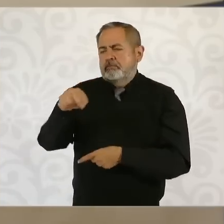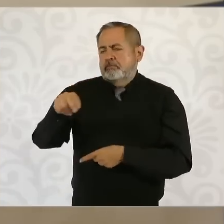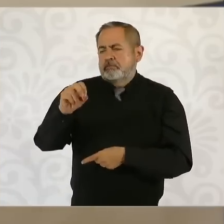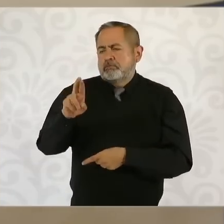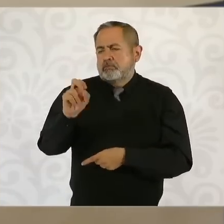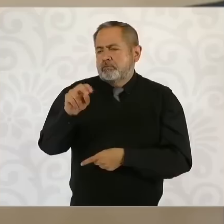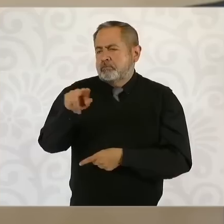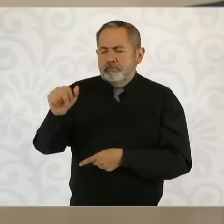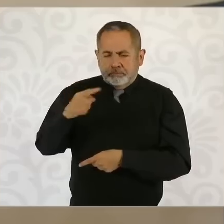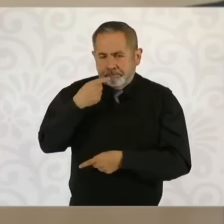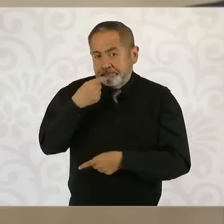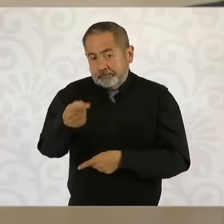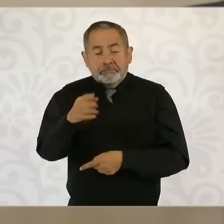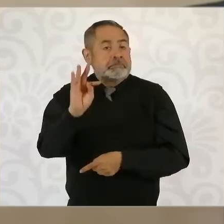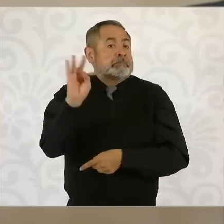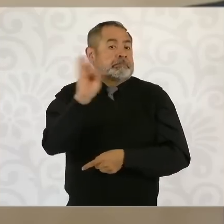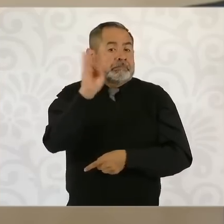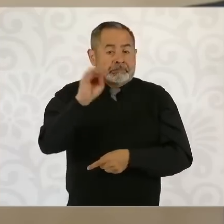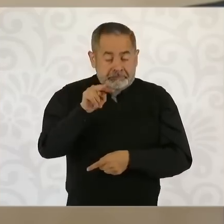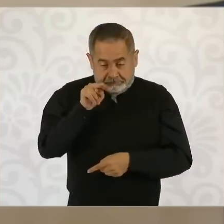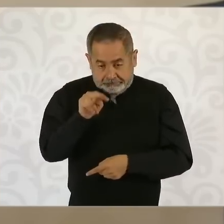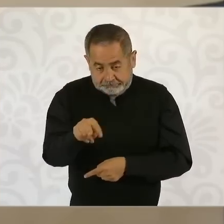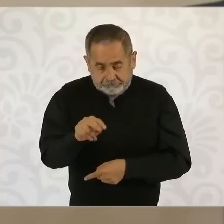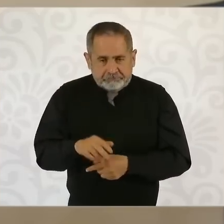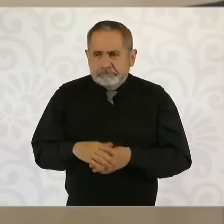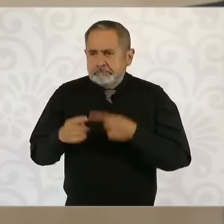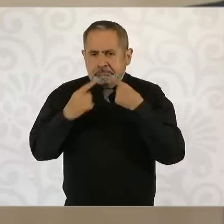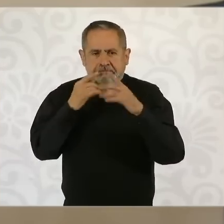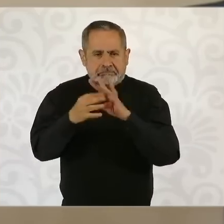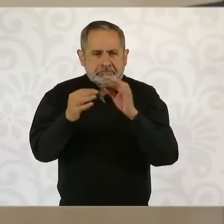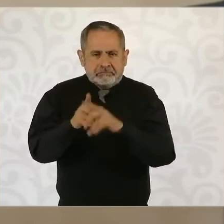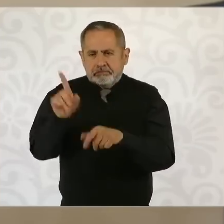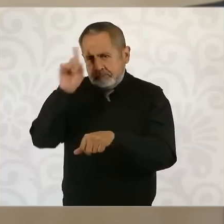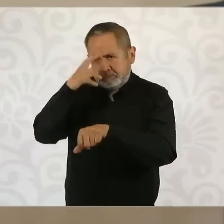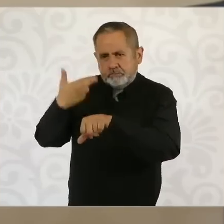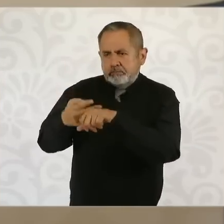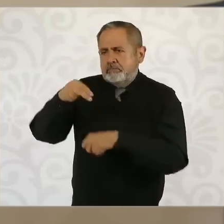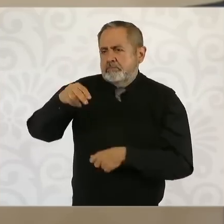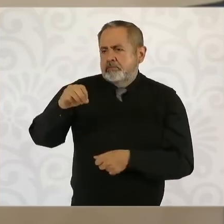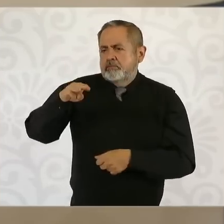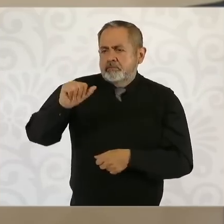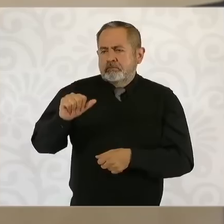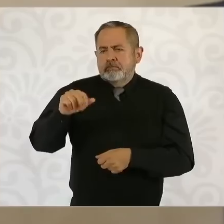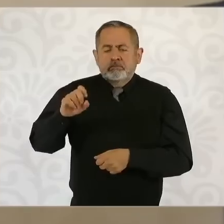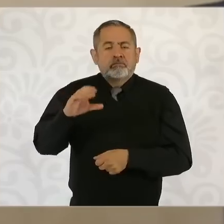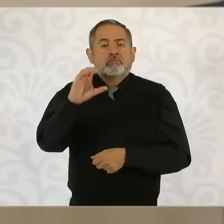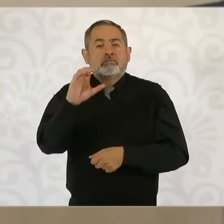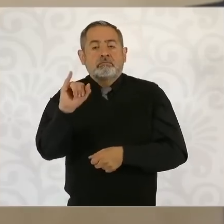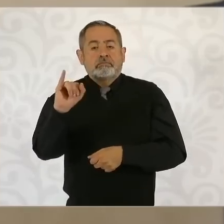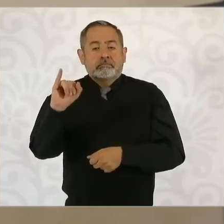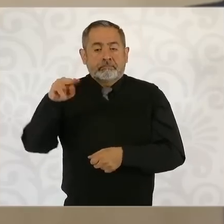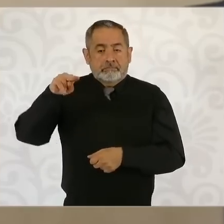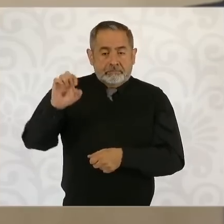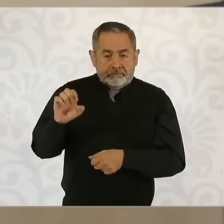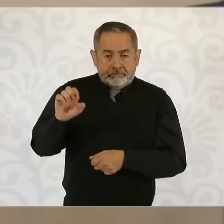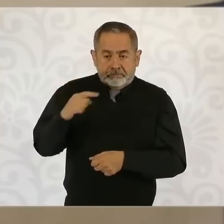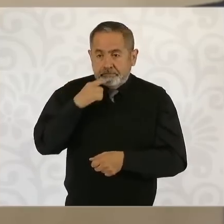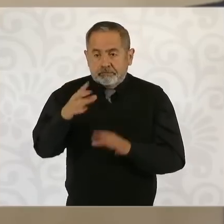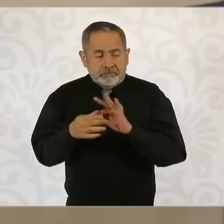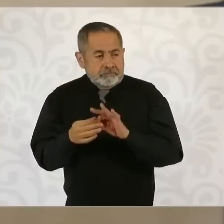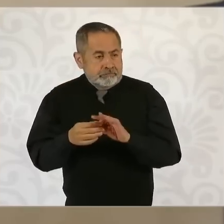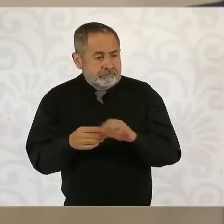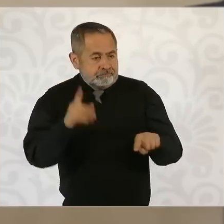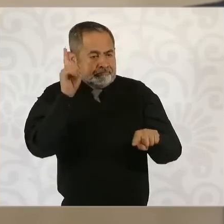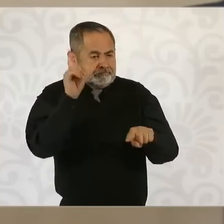en dado caso de que, como se comenta por parte de la consejera Norma de la Cruz, que el INE va a votar por no eliminarlas